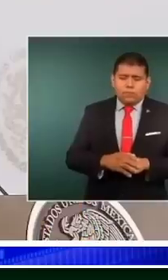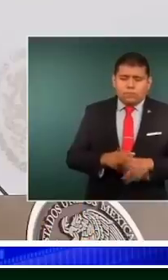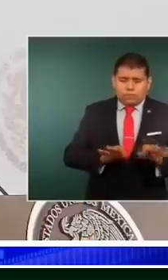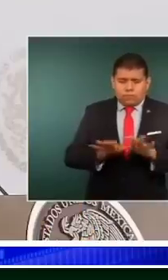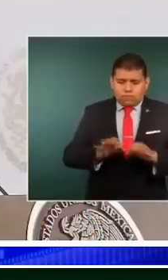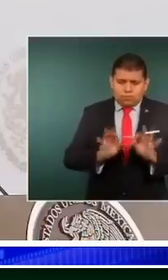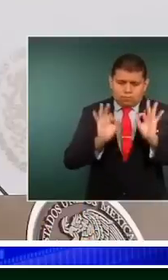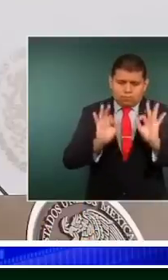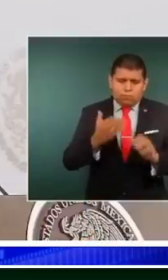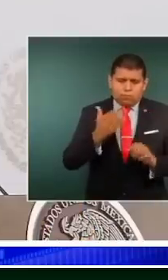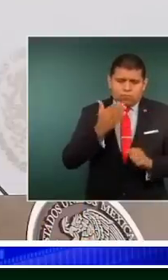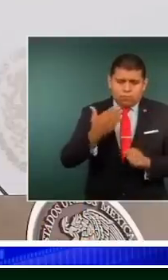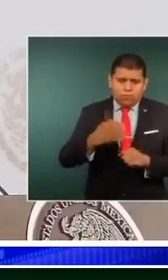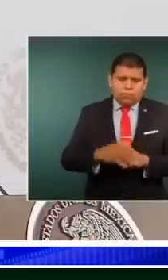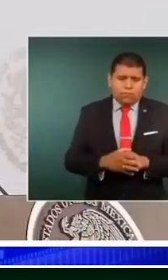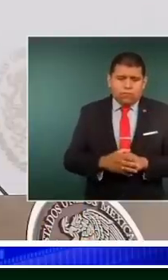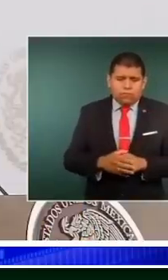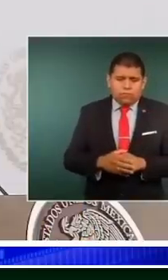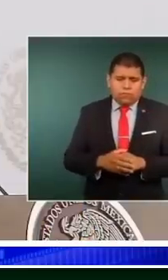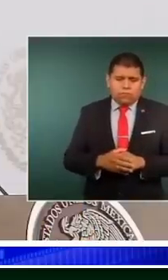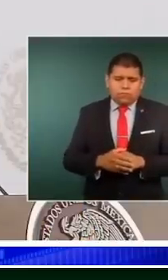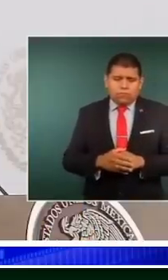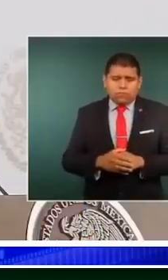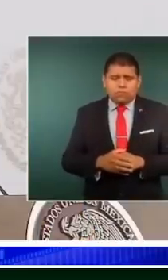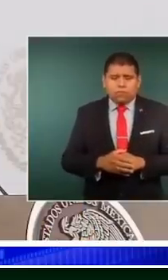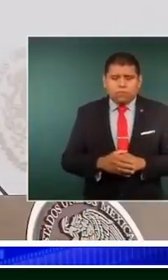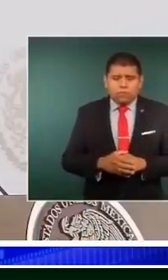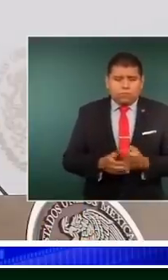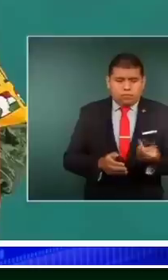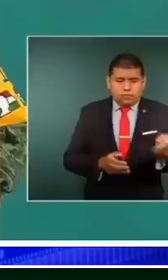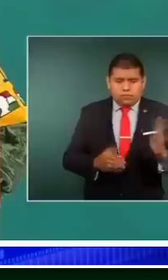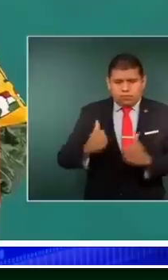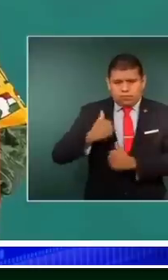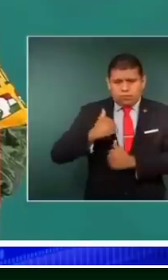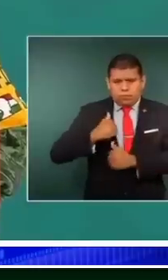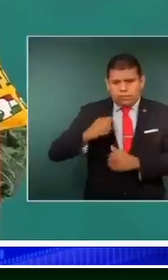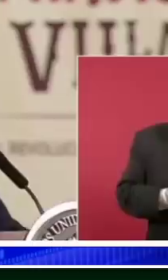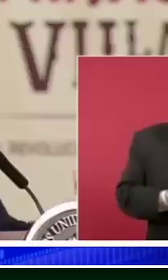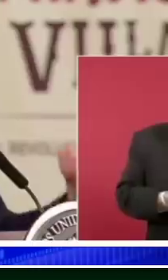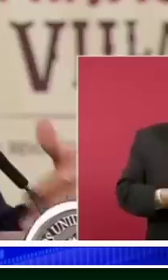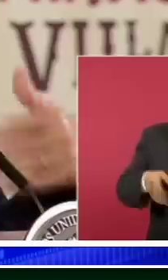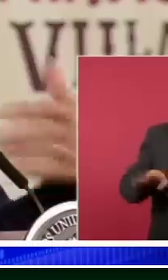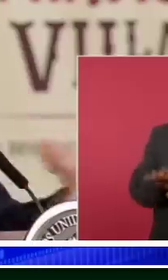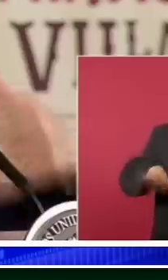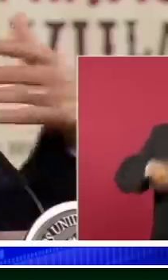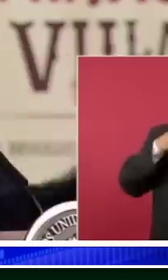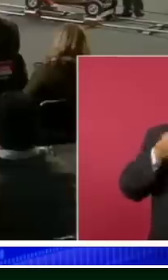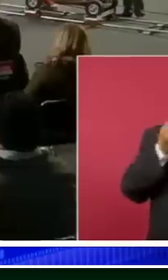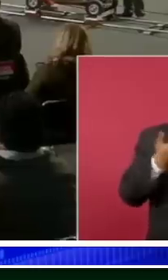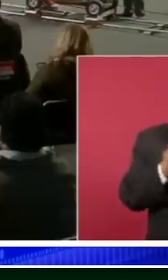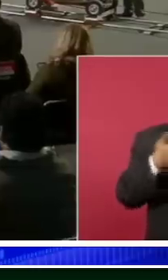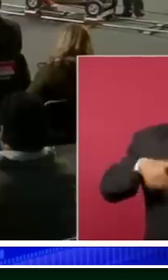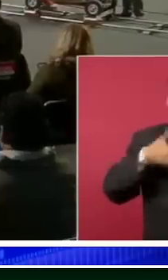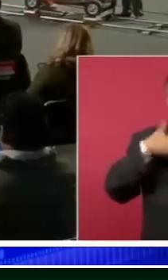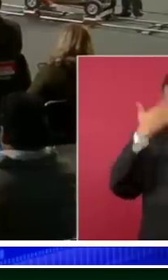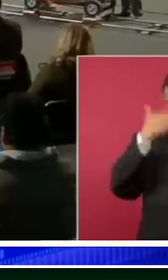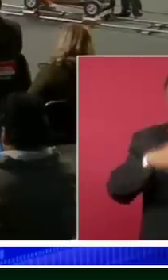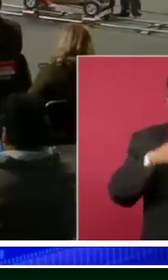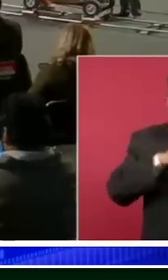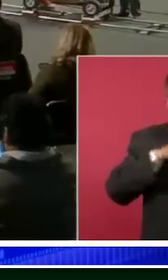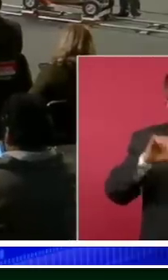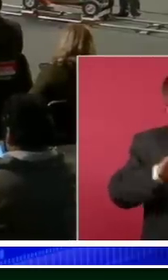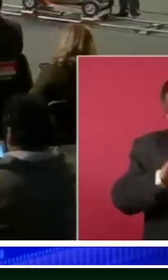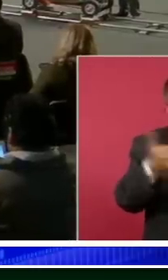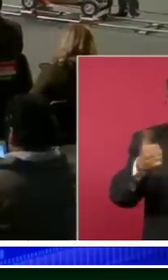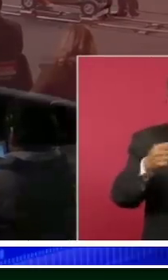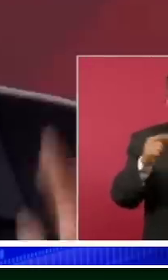que no ha sido nada fácil retirarlas y Bueno pues siguen bloqueando las calles donde finalmente los dejaron las dejaron